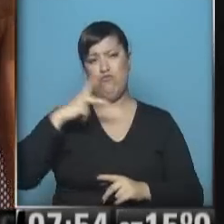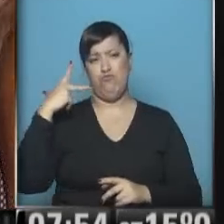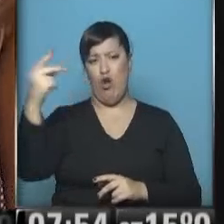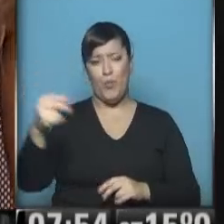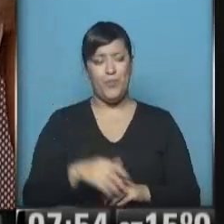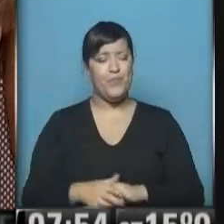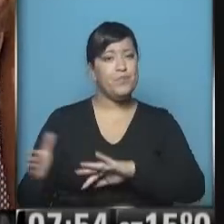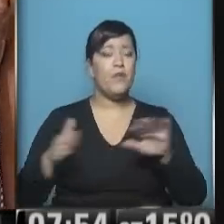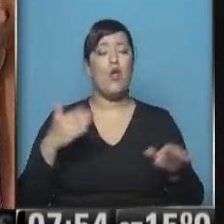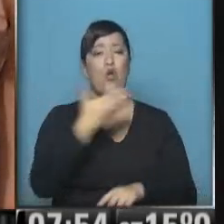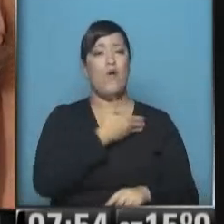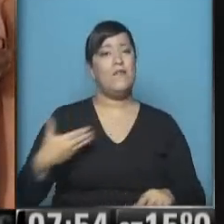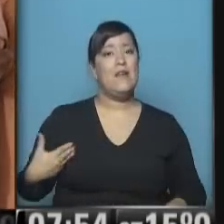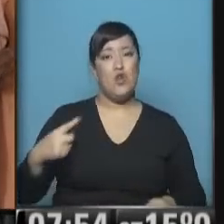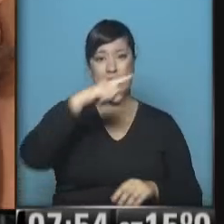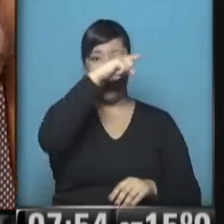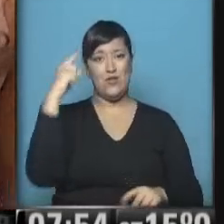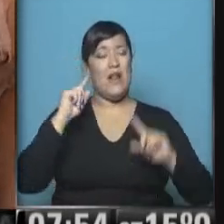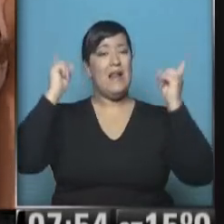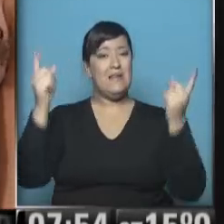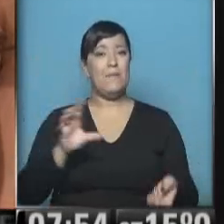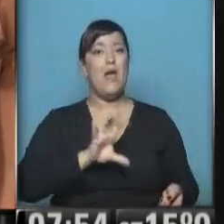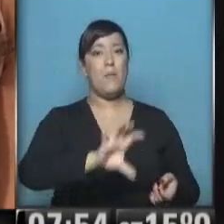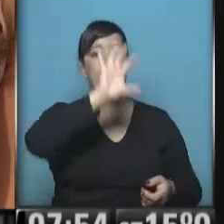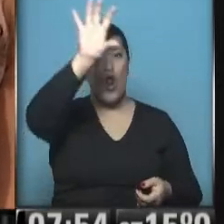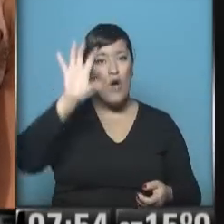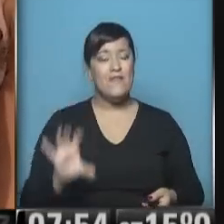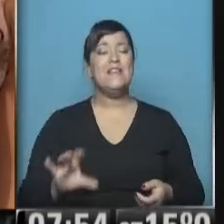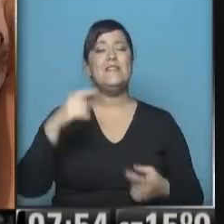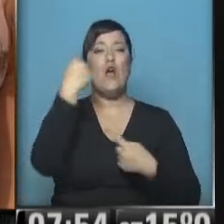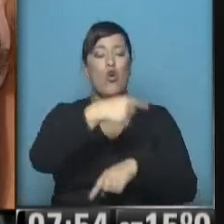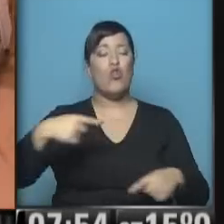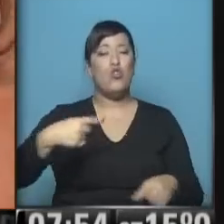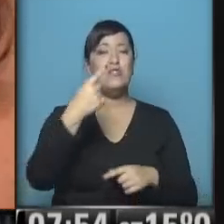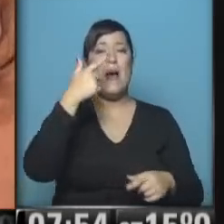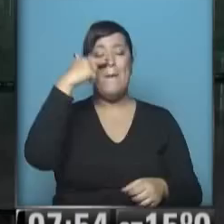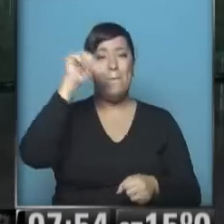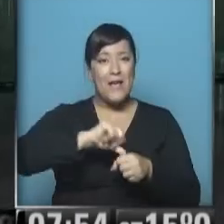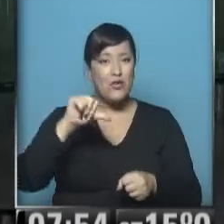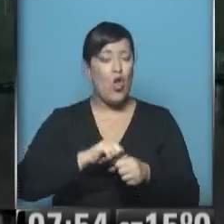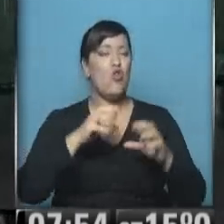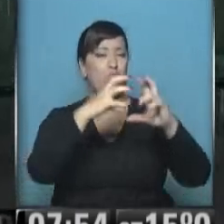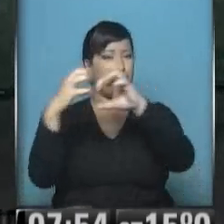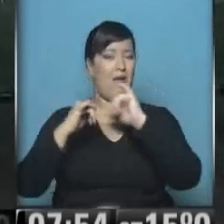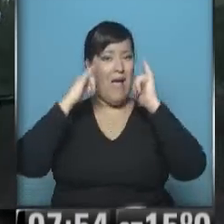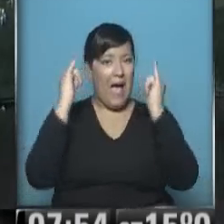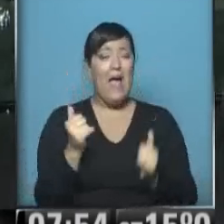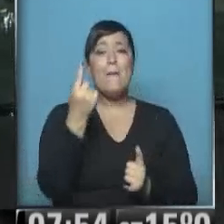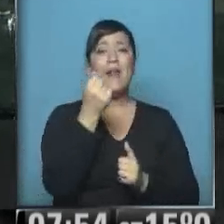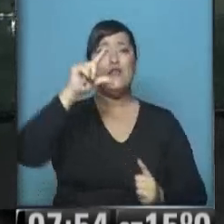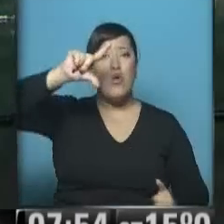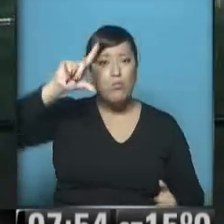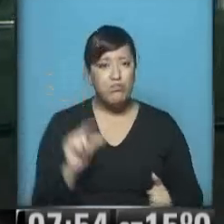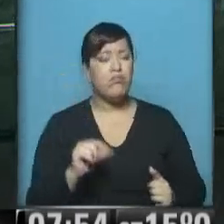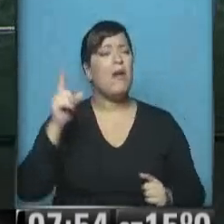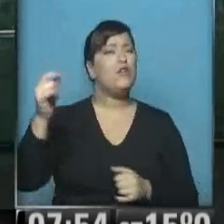el gobierno nacional y las provincias con recursos petroleros están en discusión se viene una caída del precio de la nafta Raúl